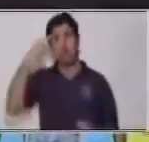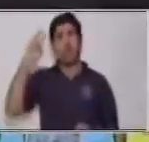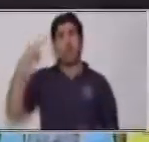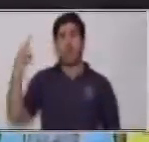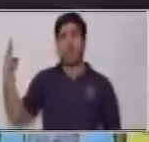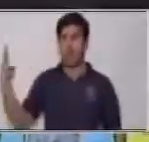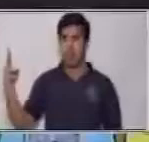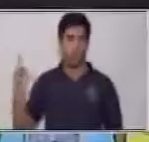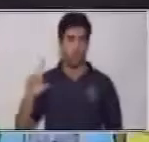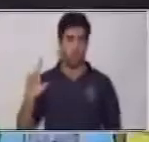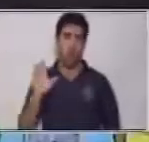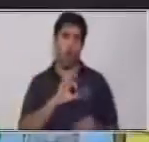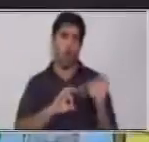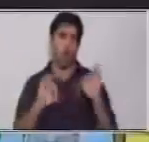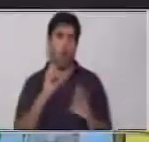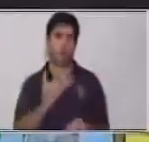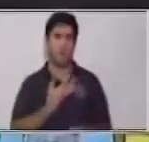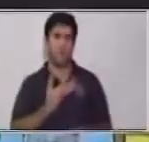hizo en su momento.